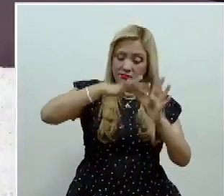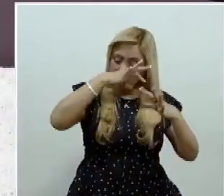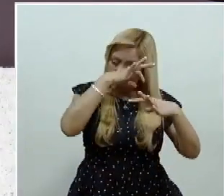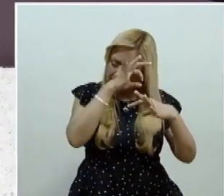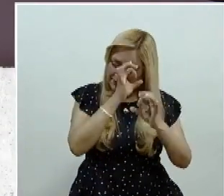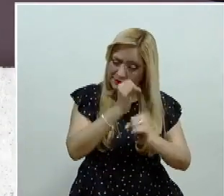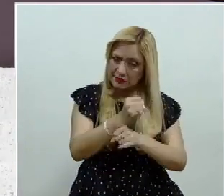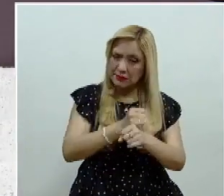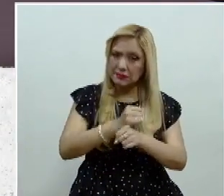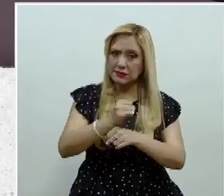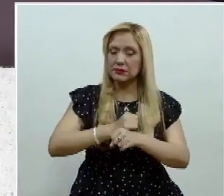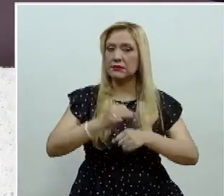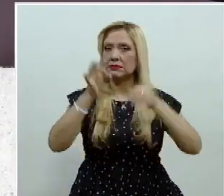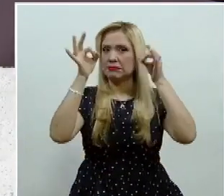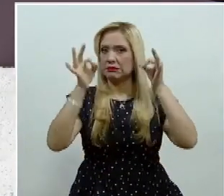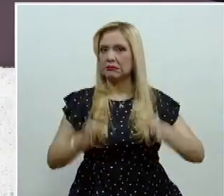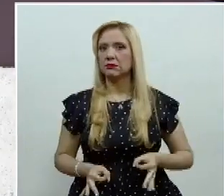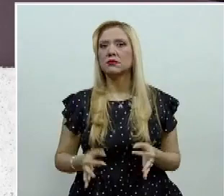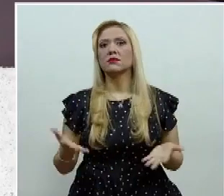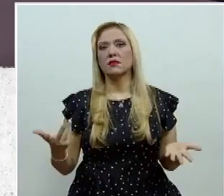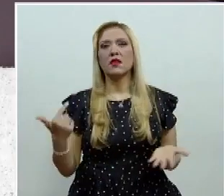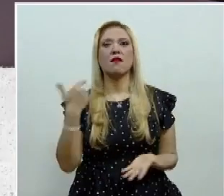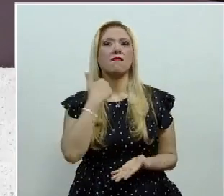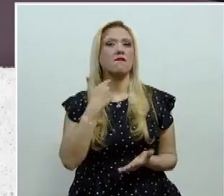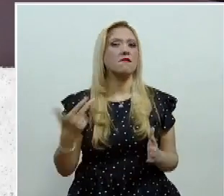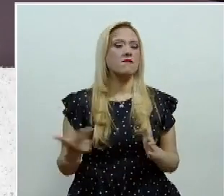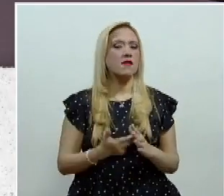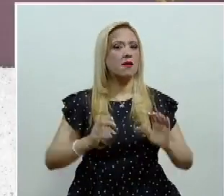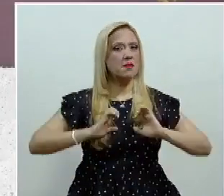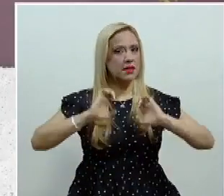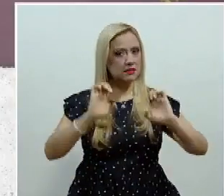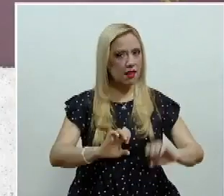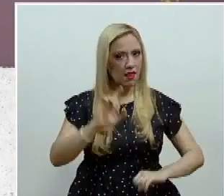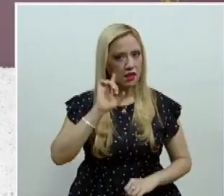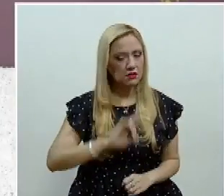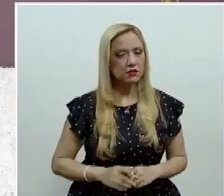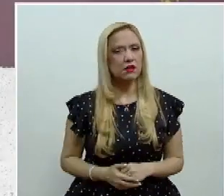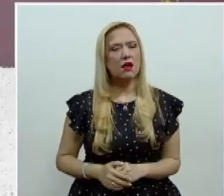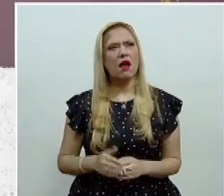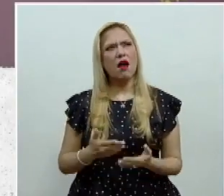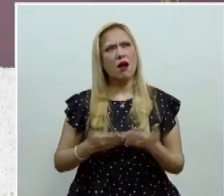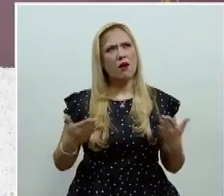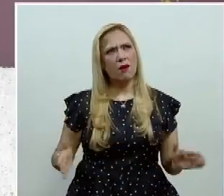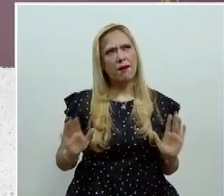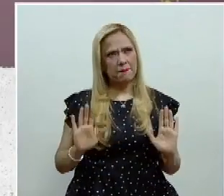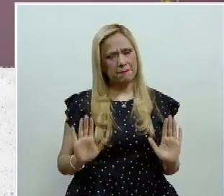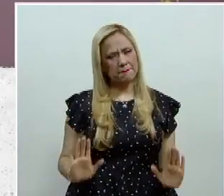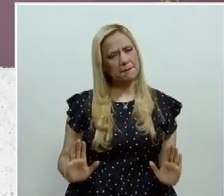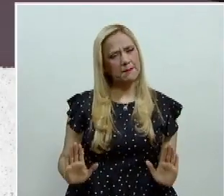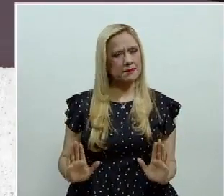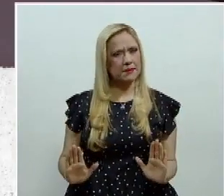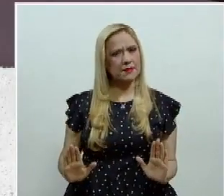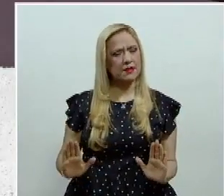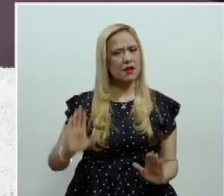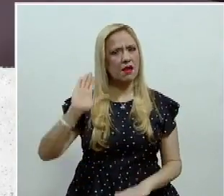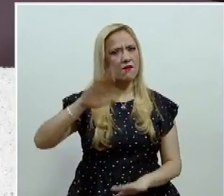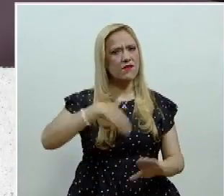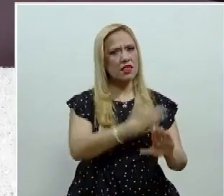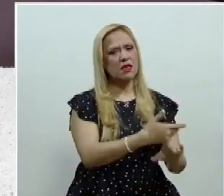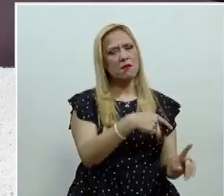realizar investigaciones eficaces en lo que tiene que ver con las violencias feminicidas. Hablemos ahora de las